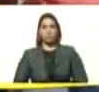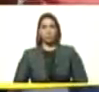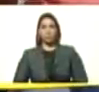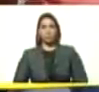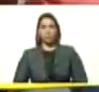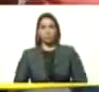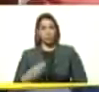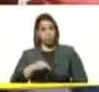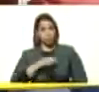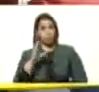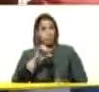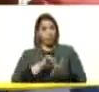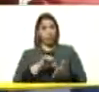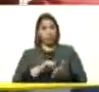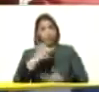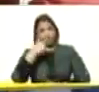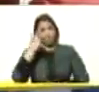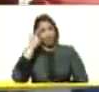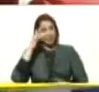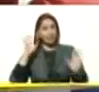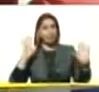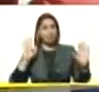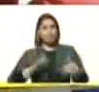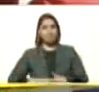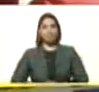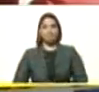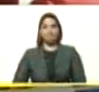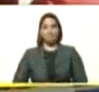Estamos en Caracas, se nota.